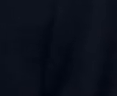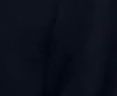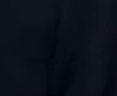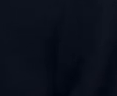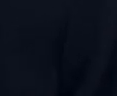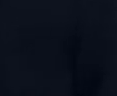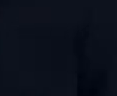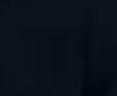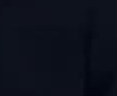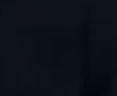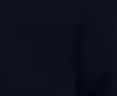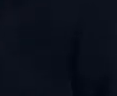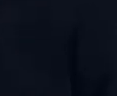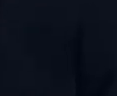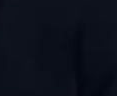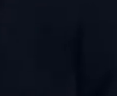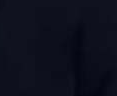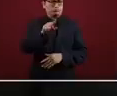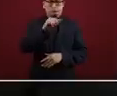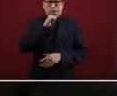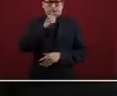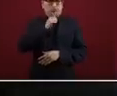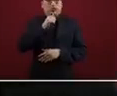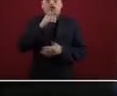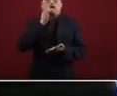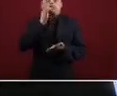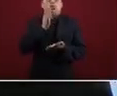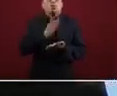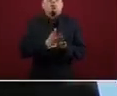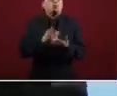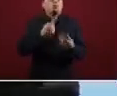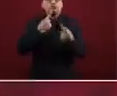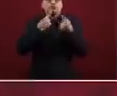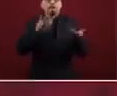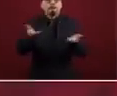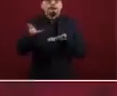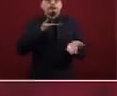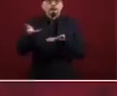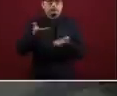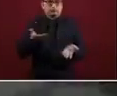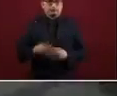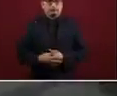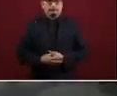resulta que no es importante. Es que es diálogo circular. A ver.